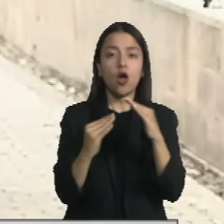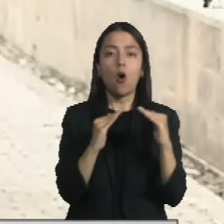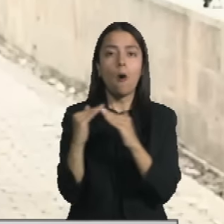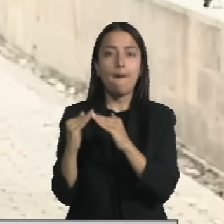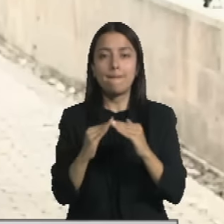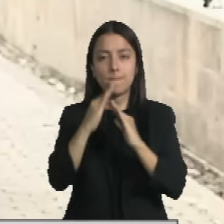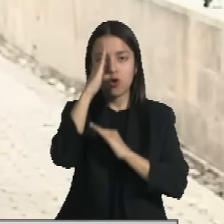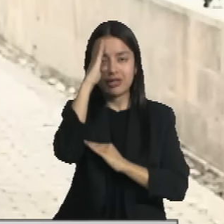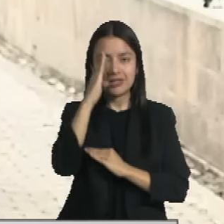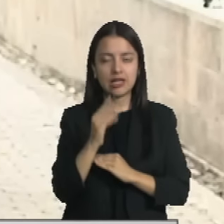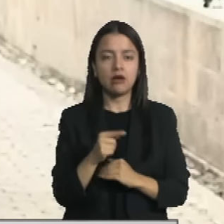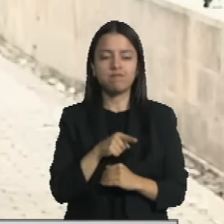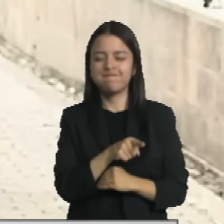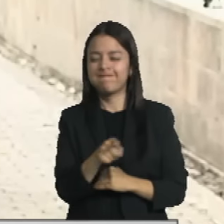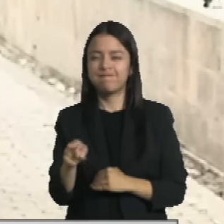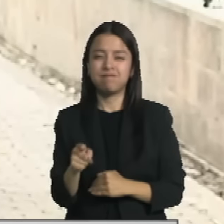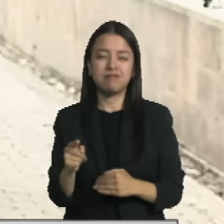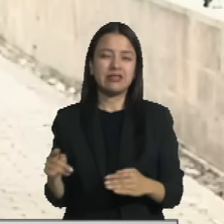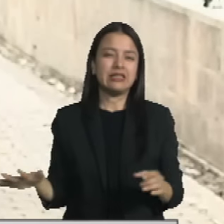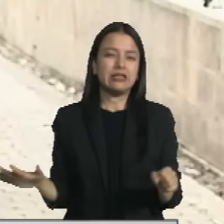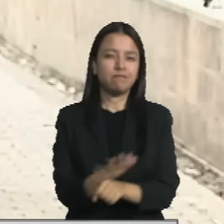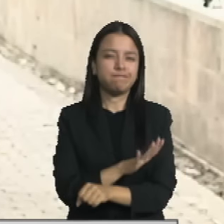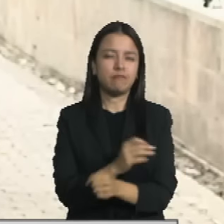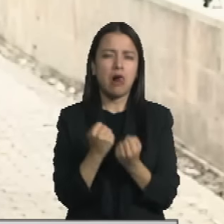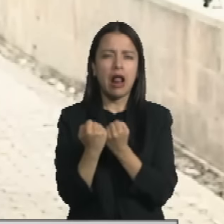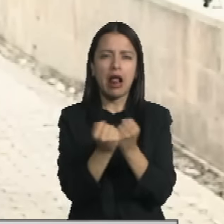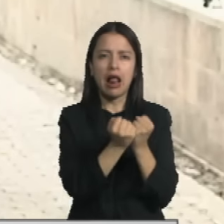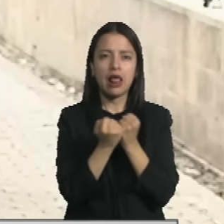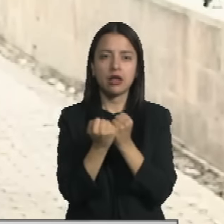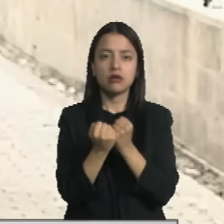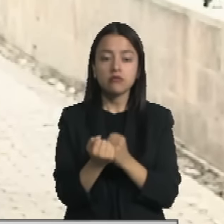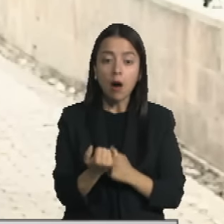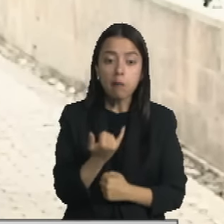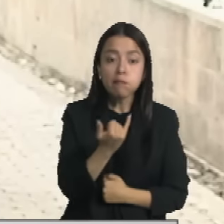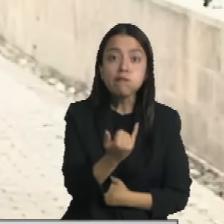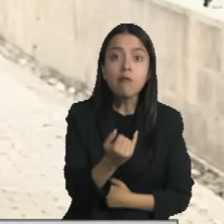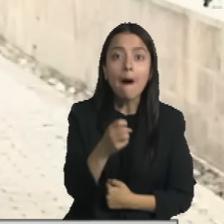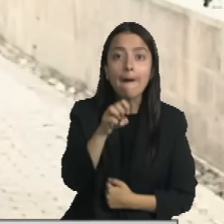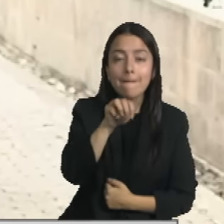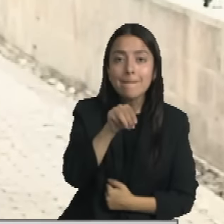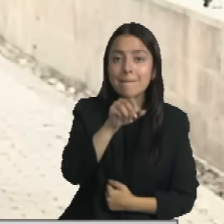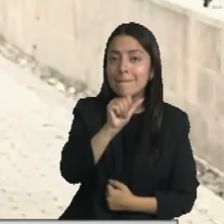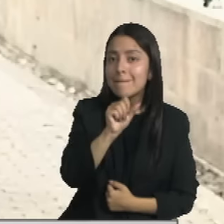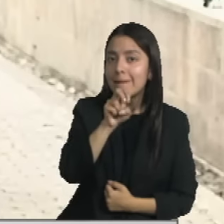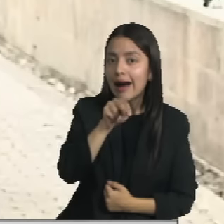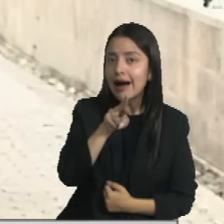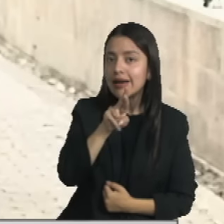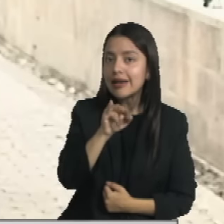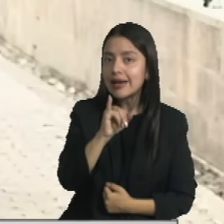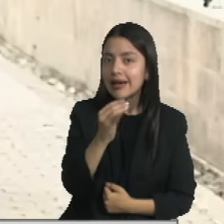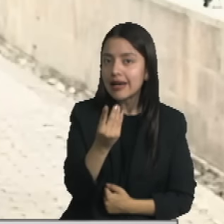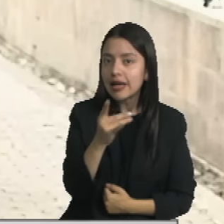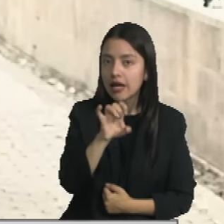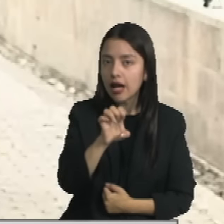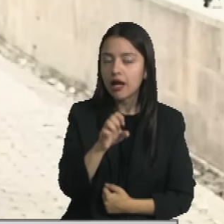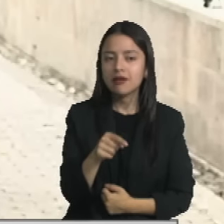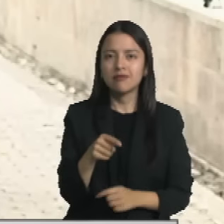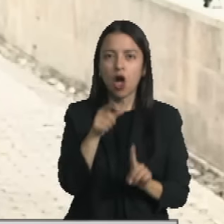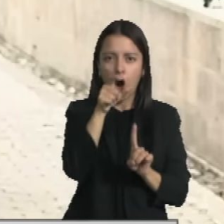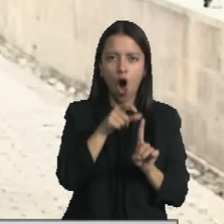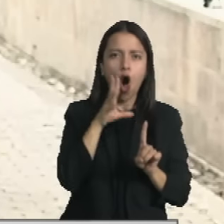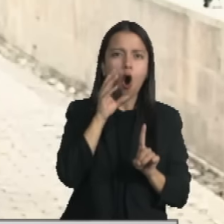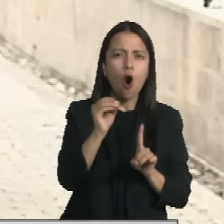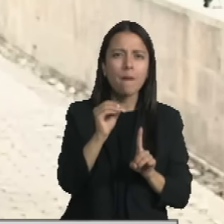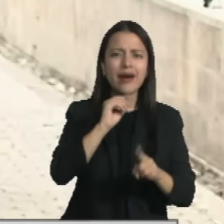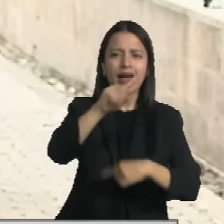policía de Manrique. Según las autoridades, este hombre fue señalado de atacar a su mamá con machete. Fue